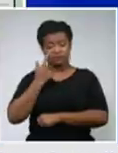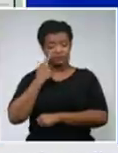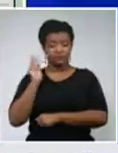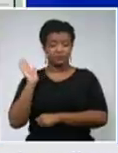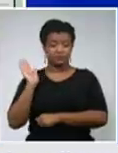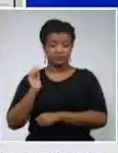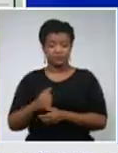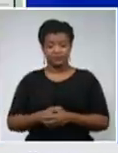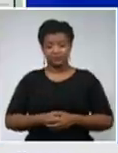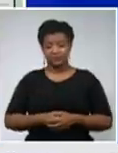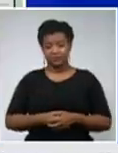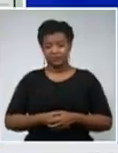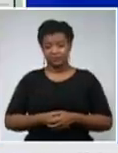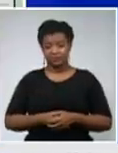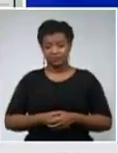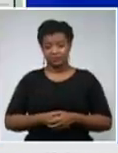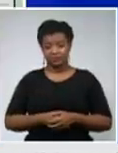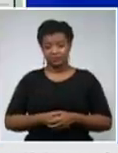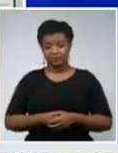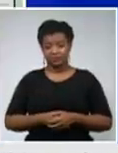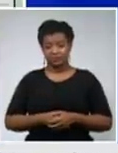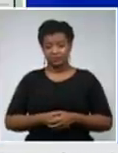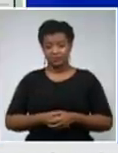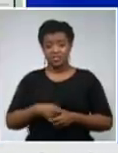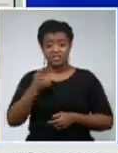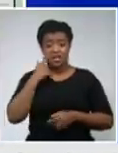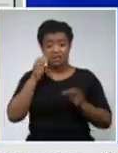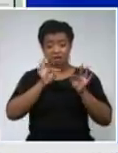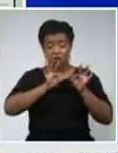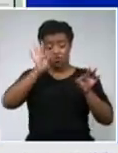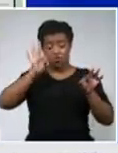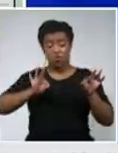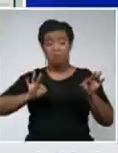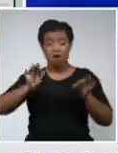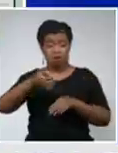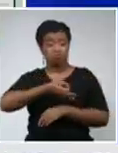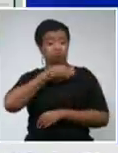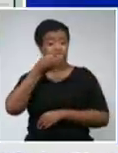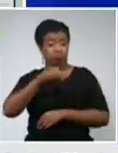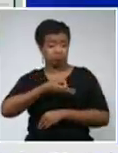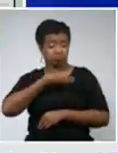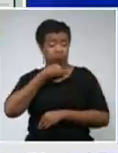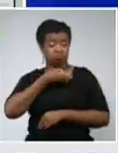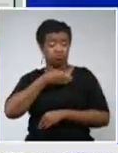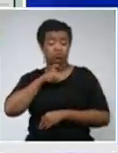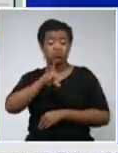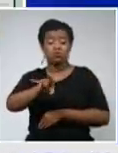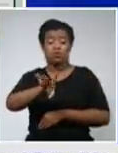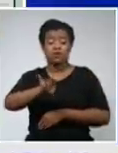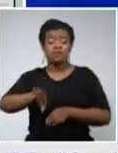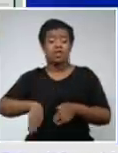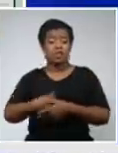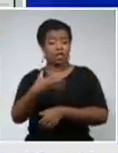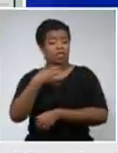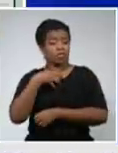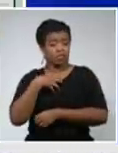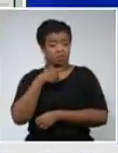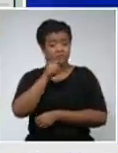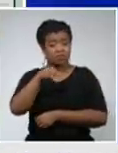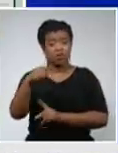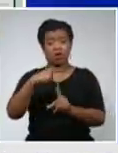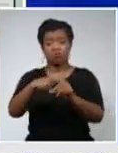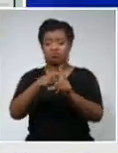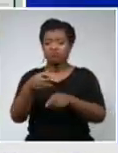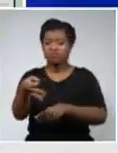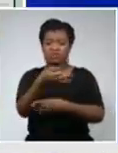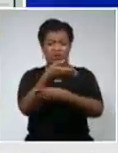ahí se ve la curva, se ve expresado, ha tenido casos en los últimos 15 días en todos sus municipios, aunque